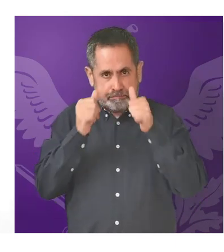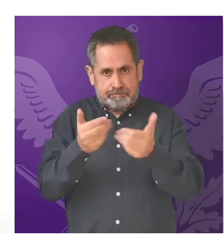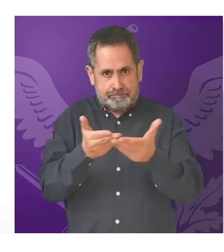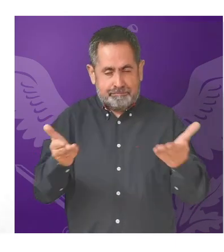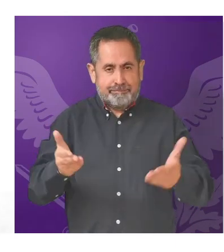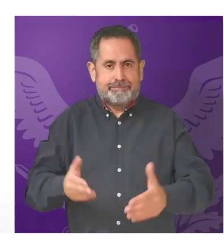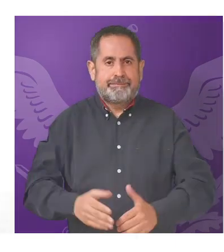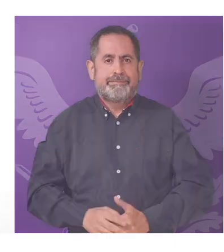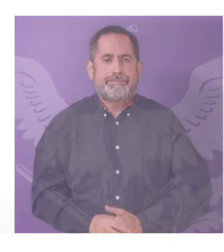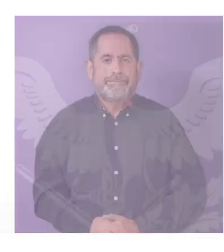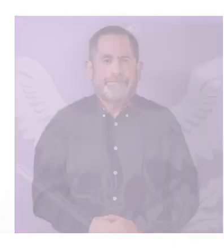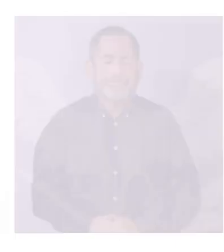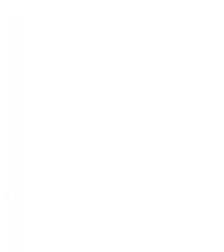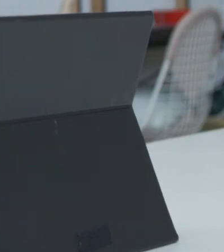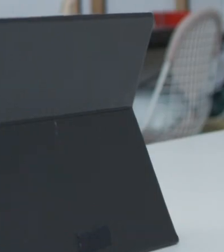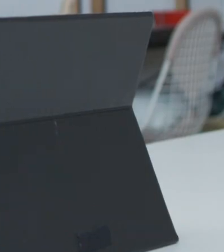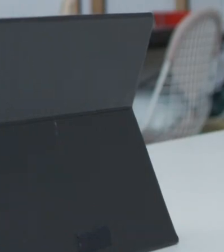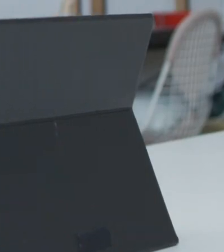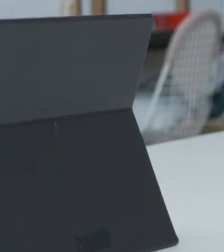bienvenidos. Comenzamos.